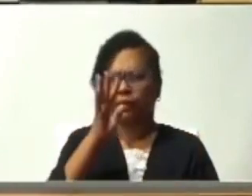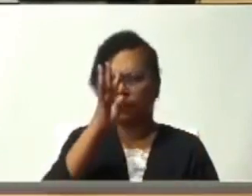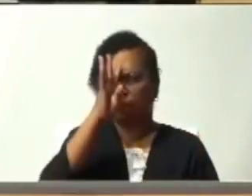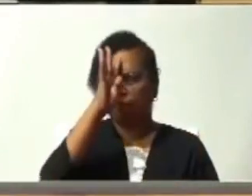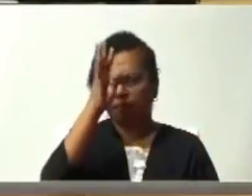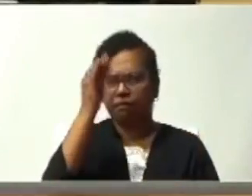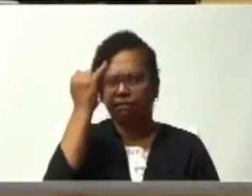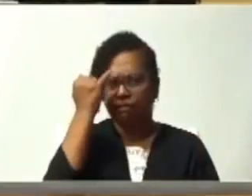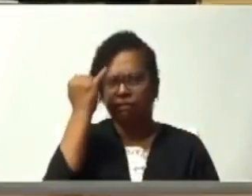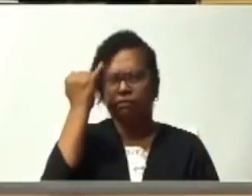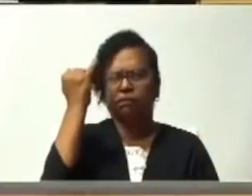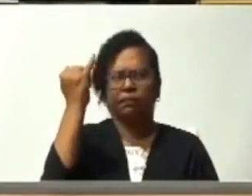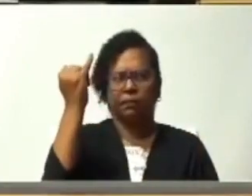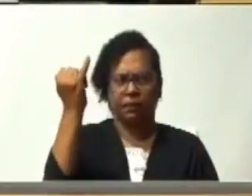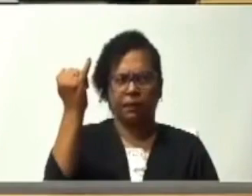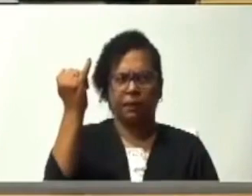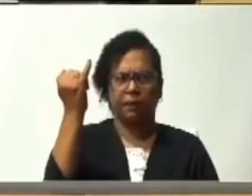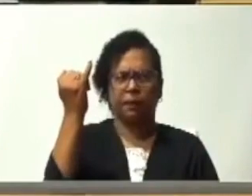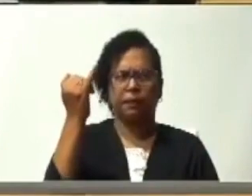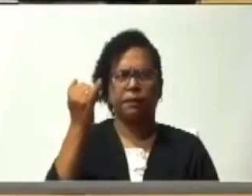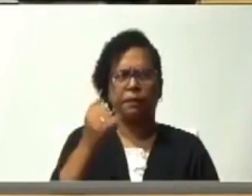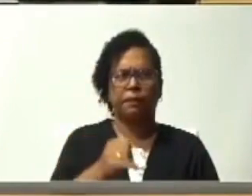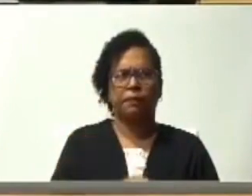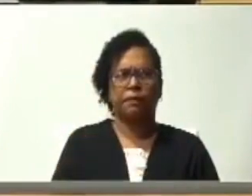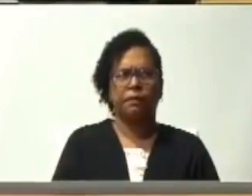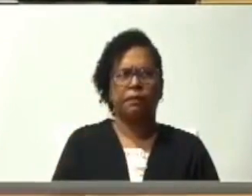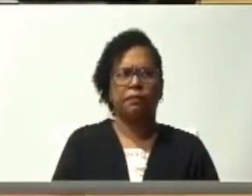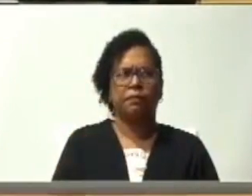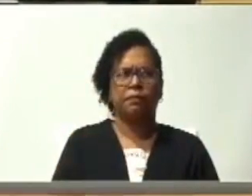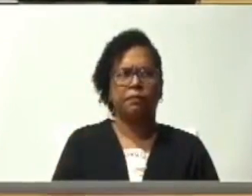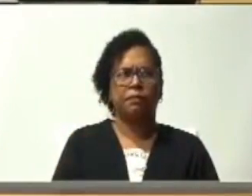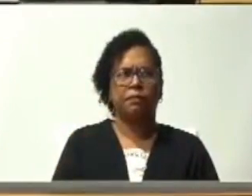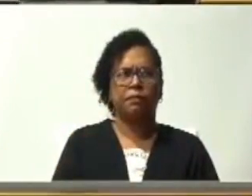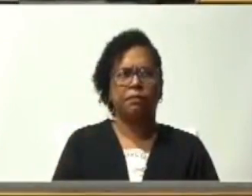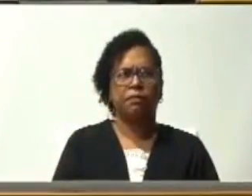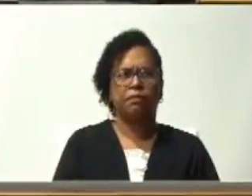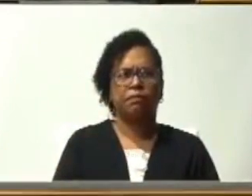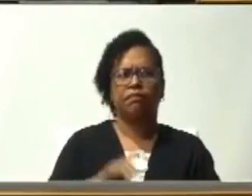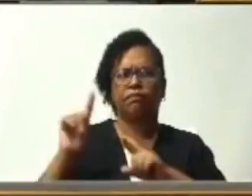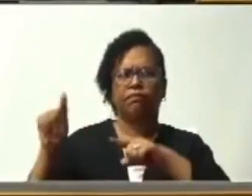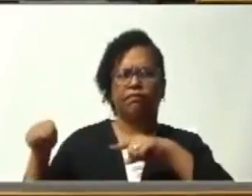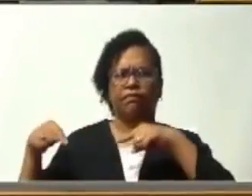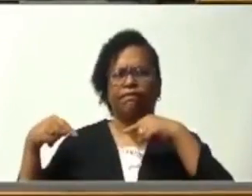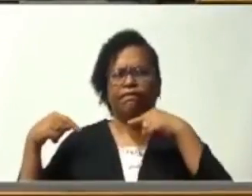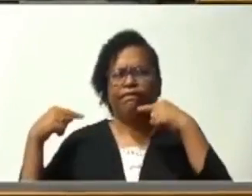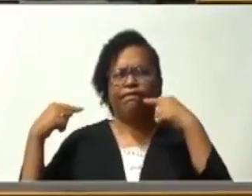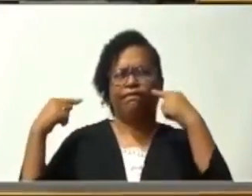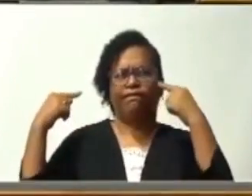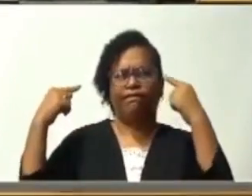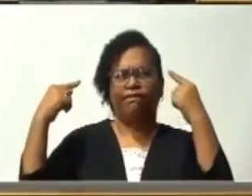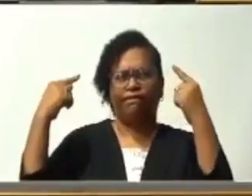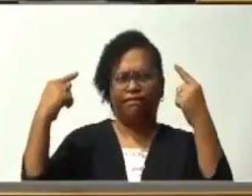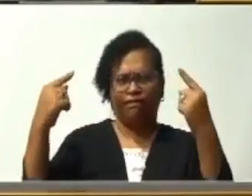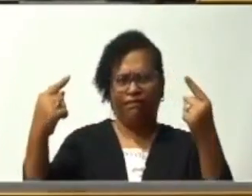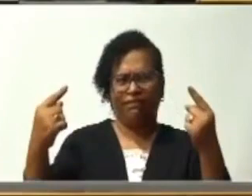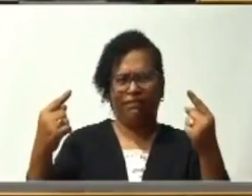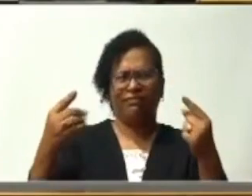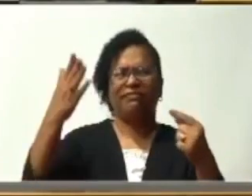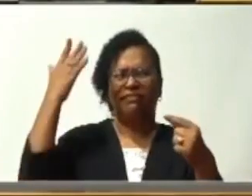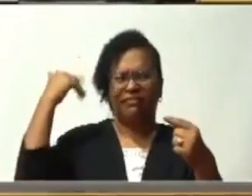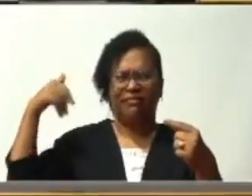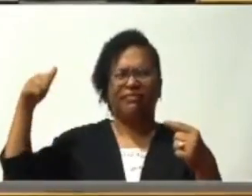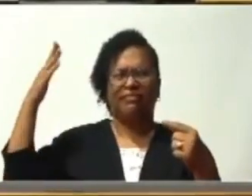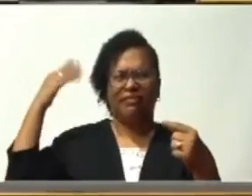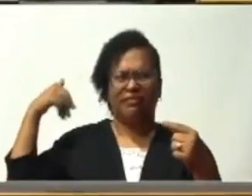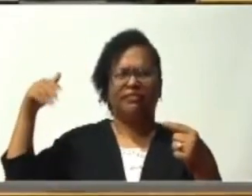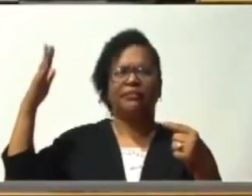la Cámara de Diputados prácticamente desde que llegamos aquí como legislador al Congreso. En